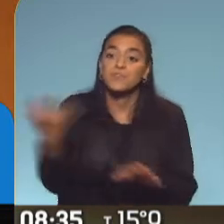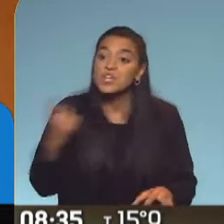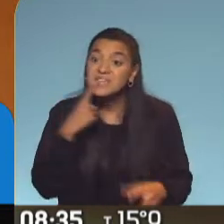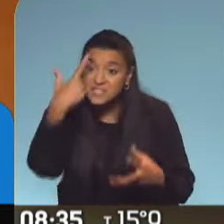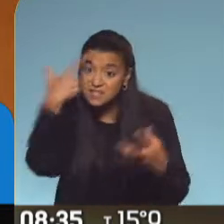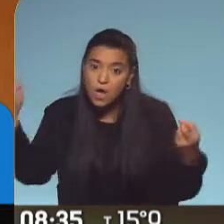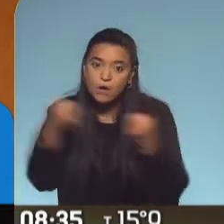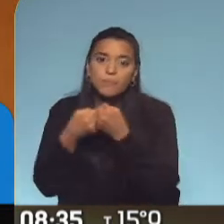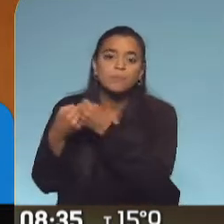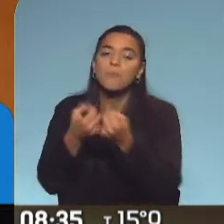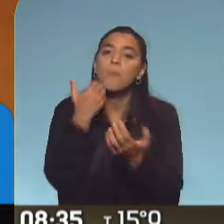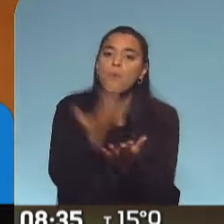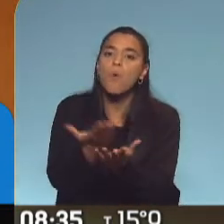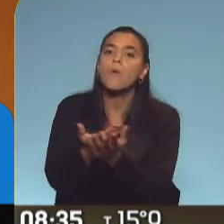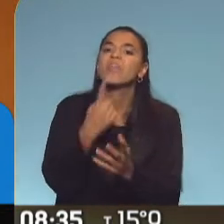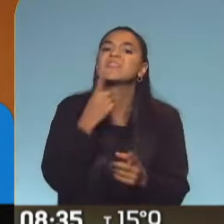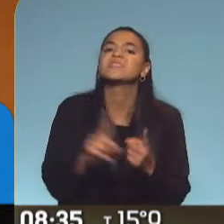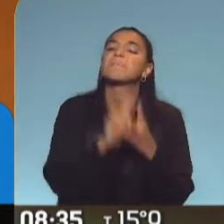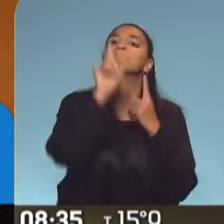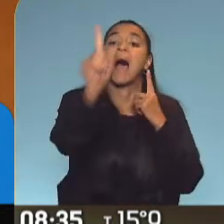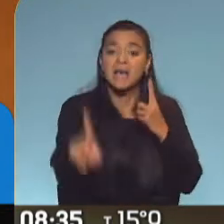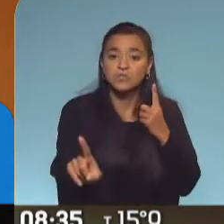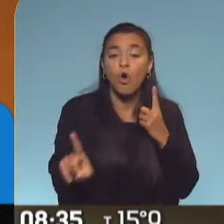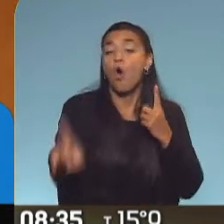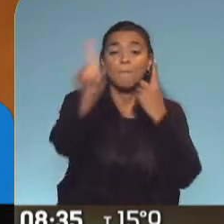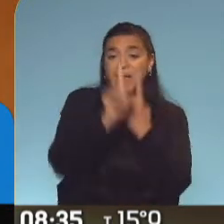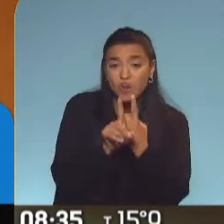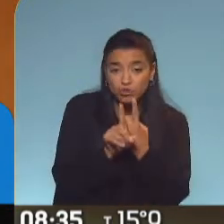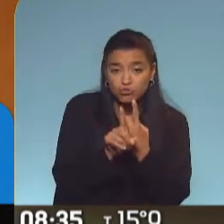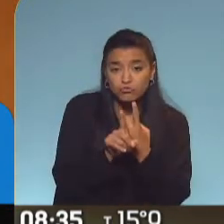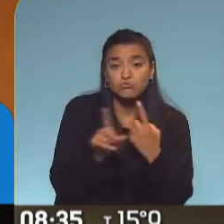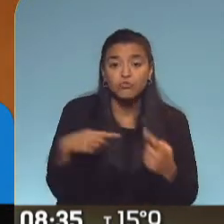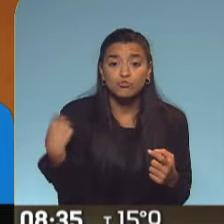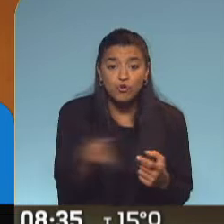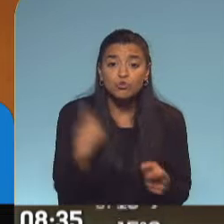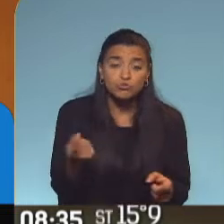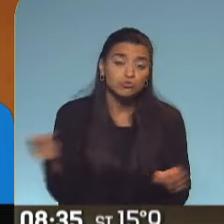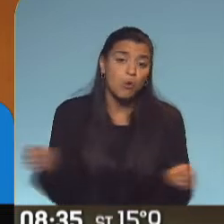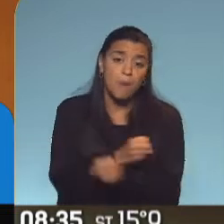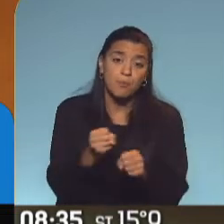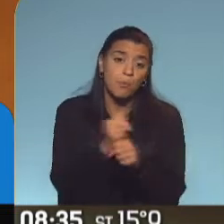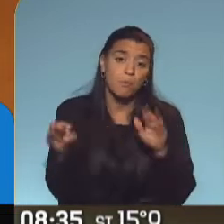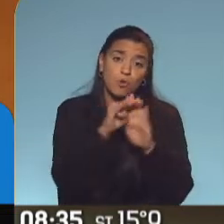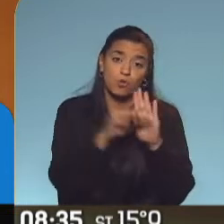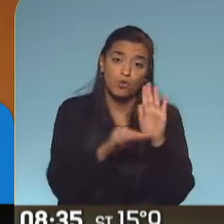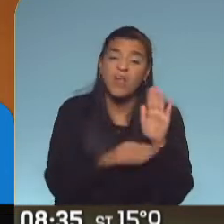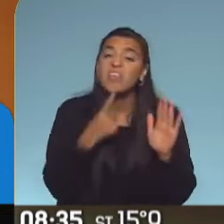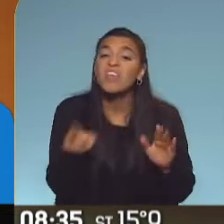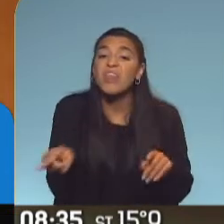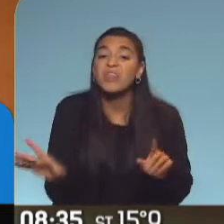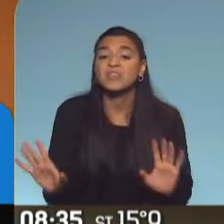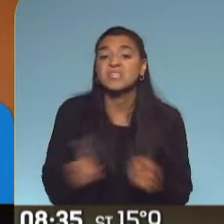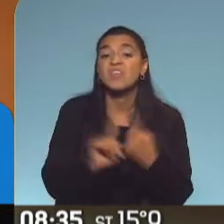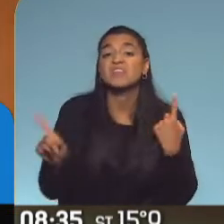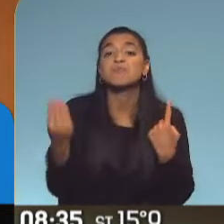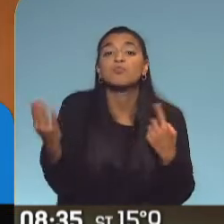y la evidencia para decirnos que tiene que ser 1,80 metros o tiene que ser 1 metro, nosotros vamos a aprobar los protocolos que establezcan ese